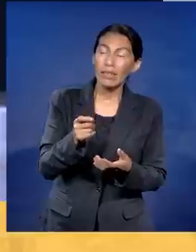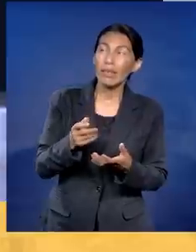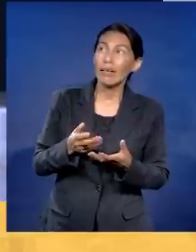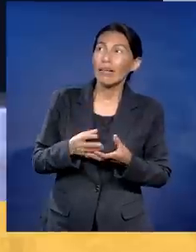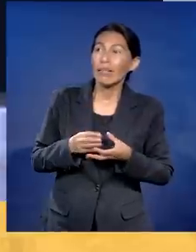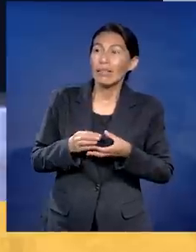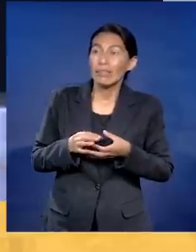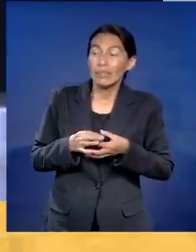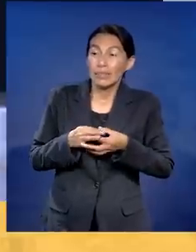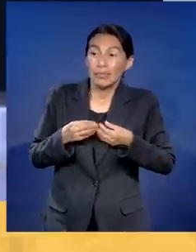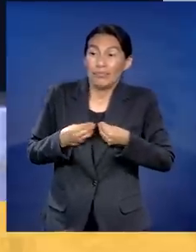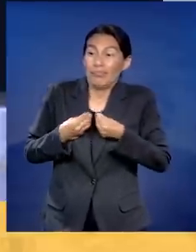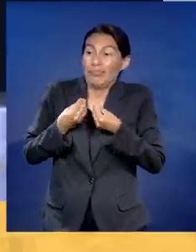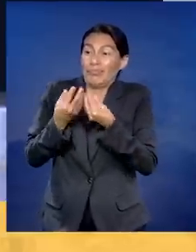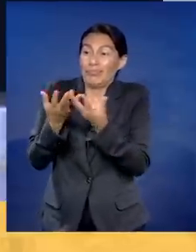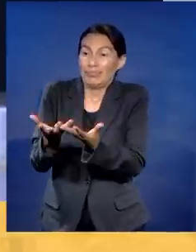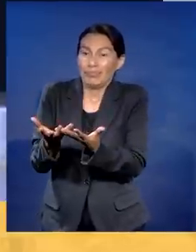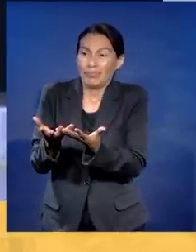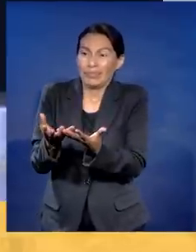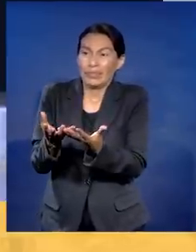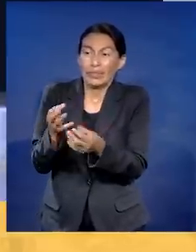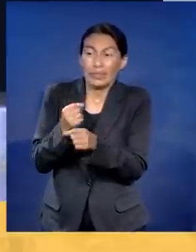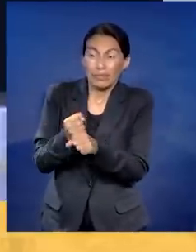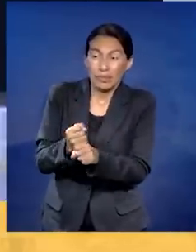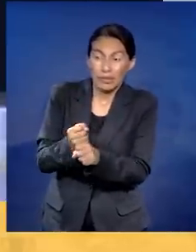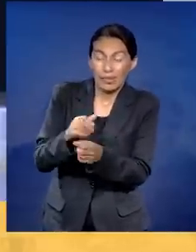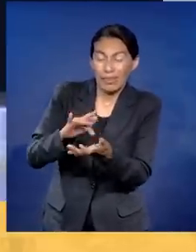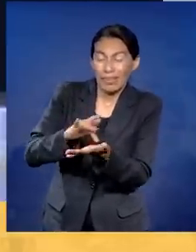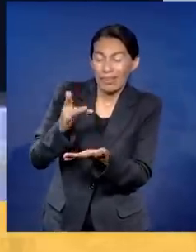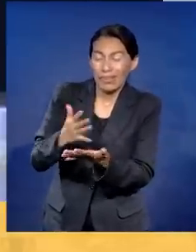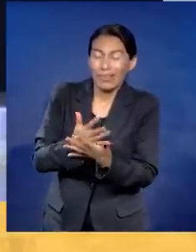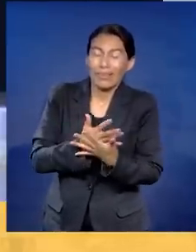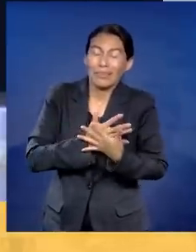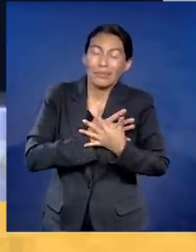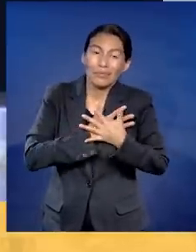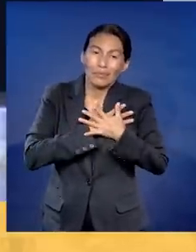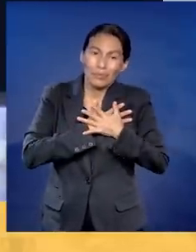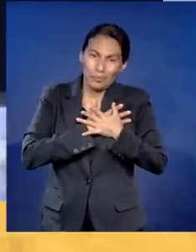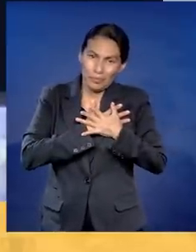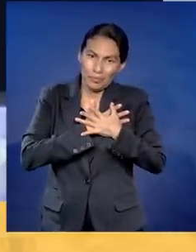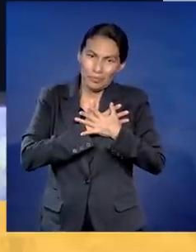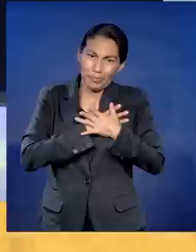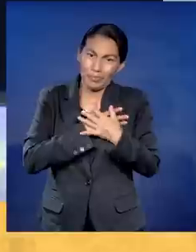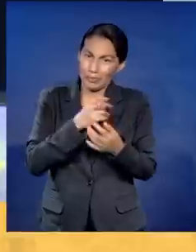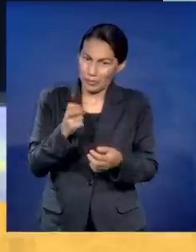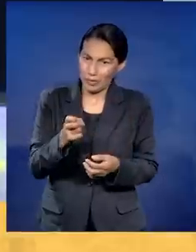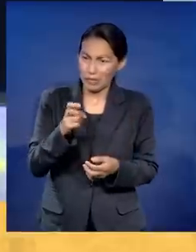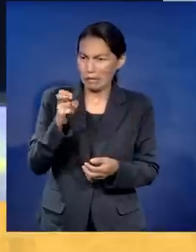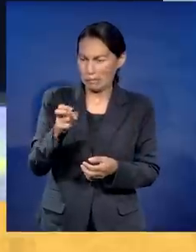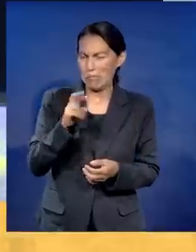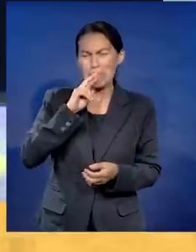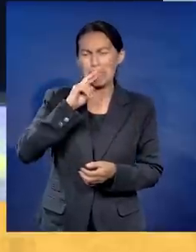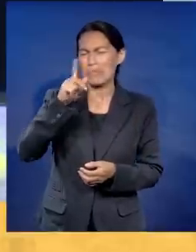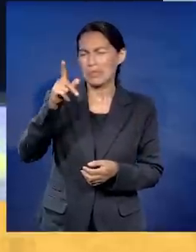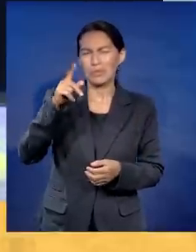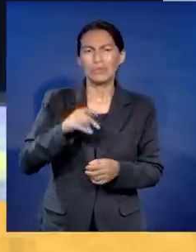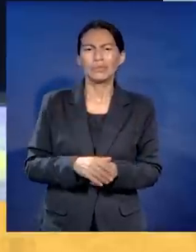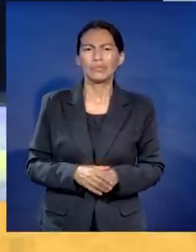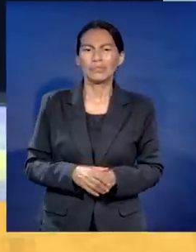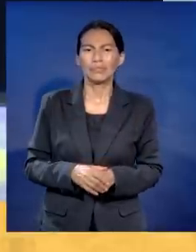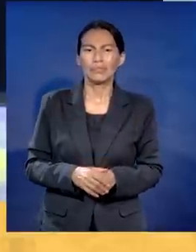El matrimonio es una relación de entrega, de sacrificio por amor. Si es así